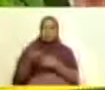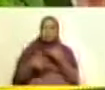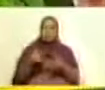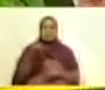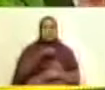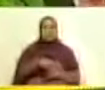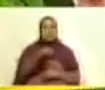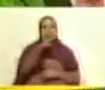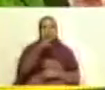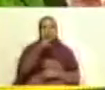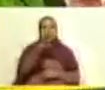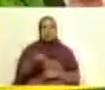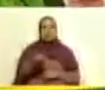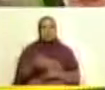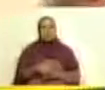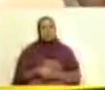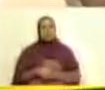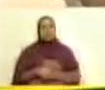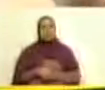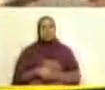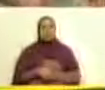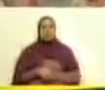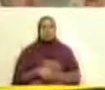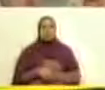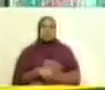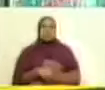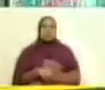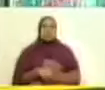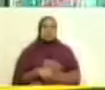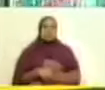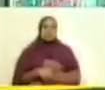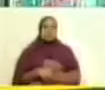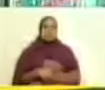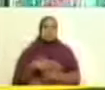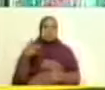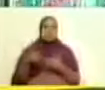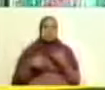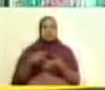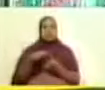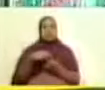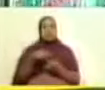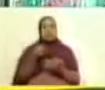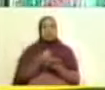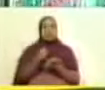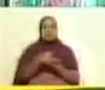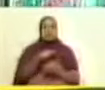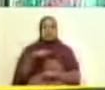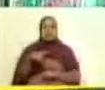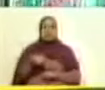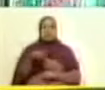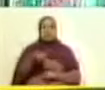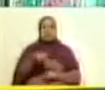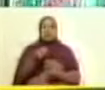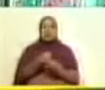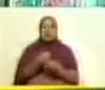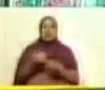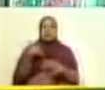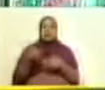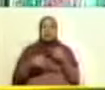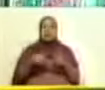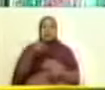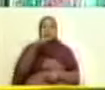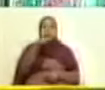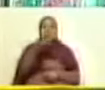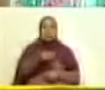De manera que si resolvemos esta situación, presidente, este país no hay quien lo detiene.